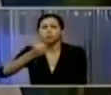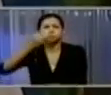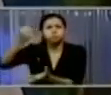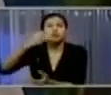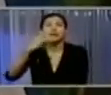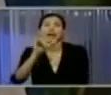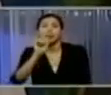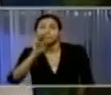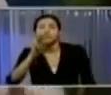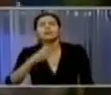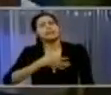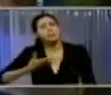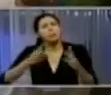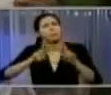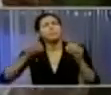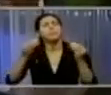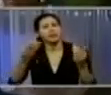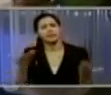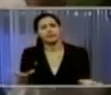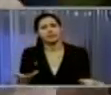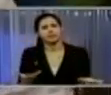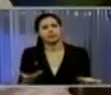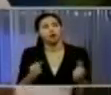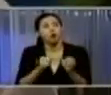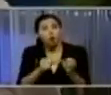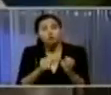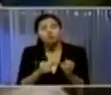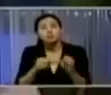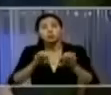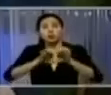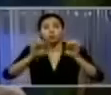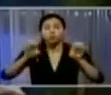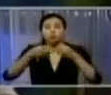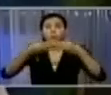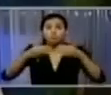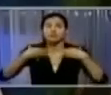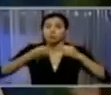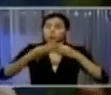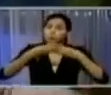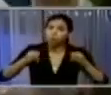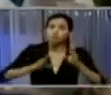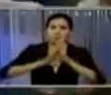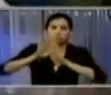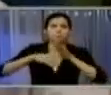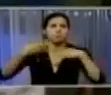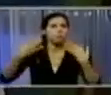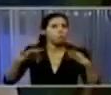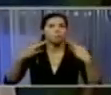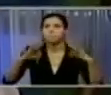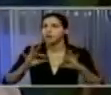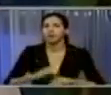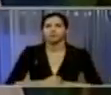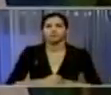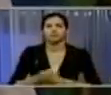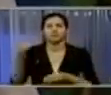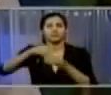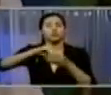Queremos paz para que continúe la educación pública, la salud pública desarrollándose a nivel de las